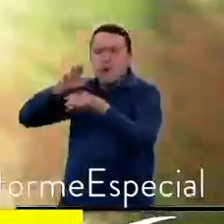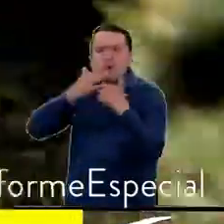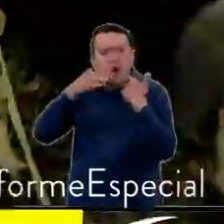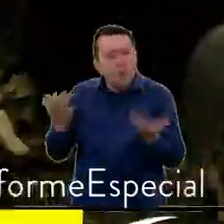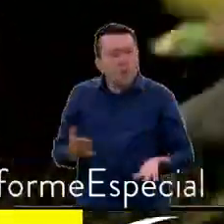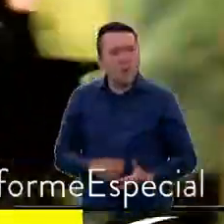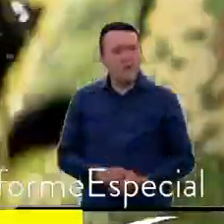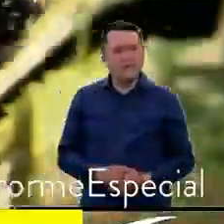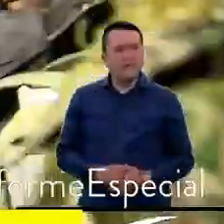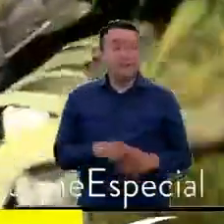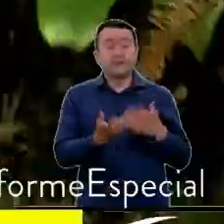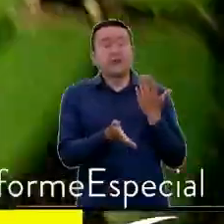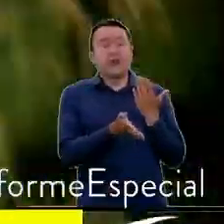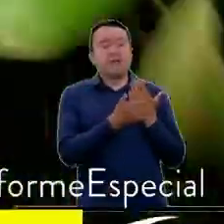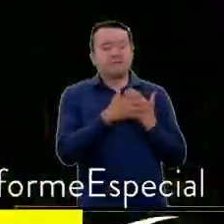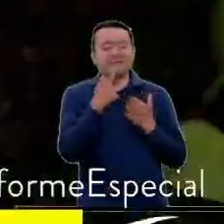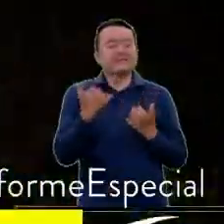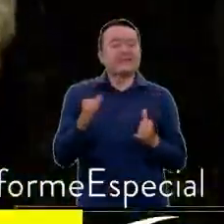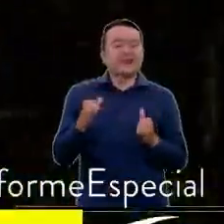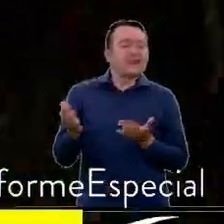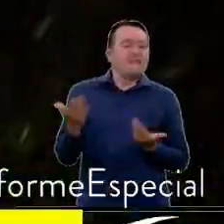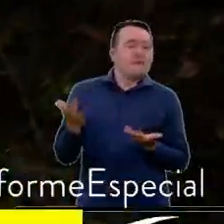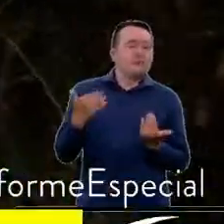Nos alertan que es hora de regresar.